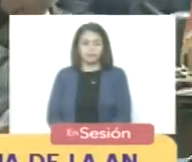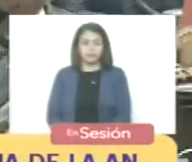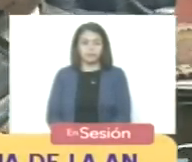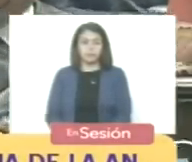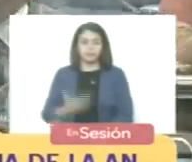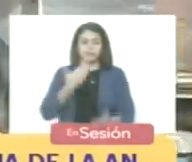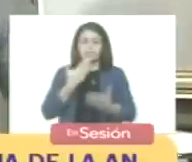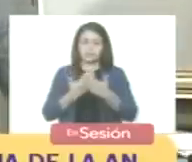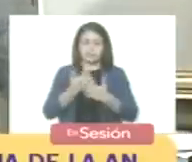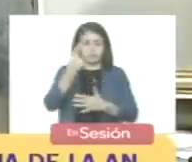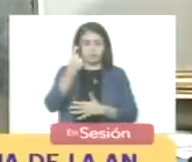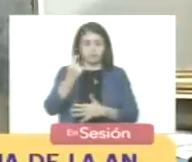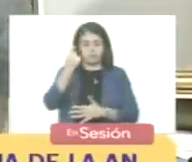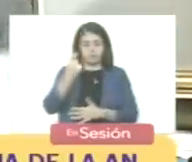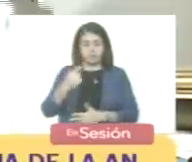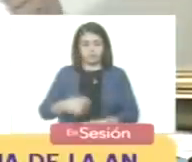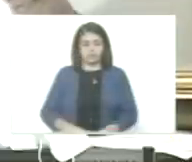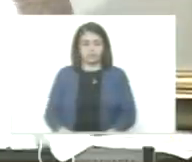Gracias, diputado.